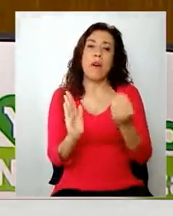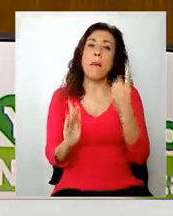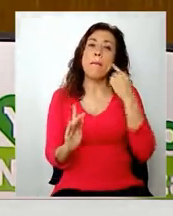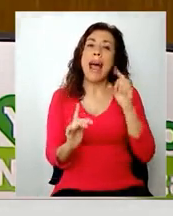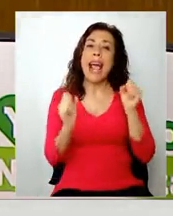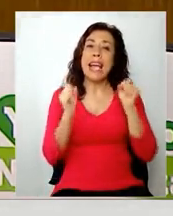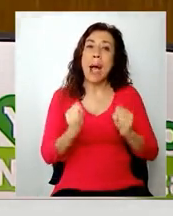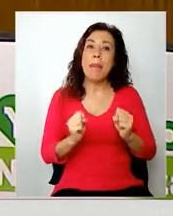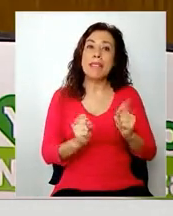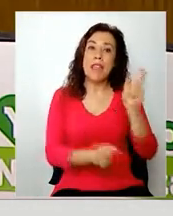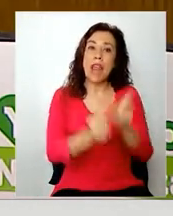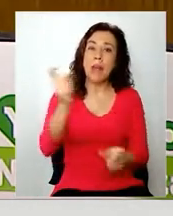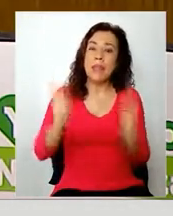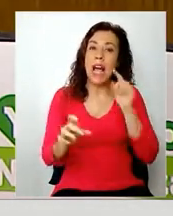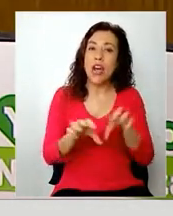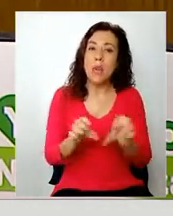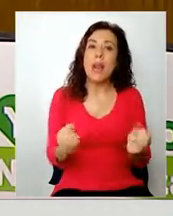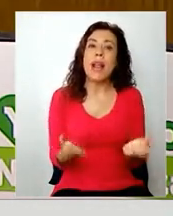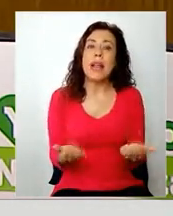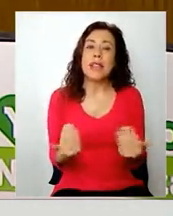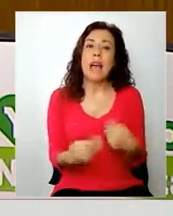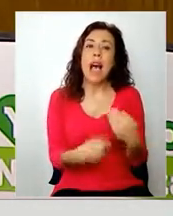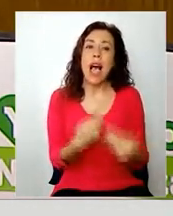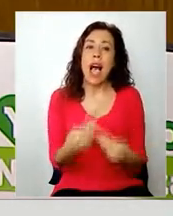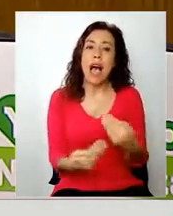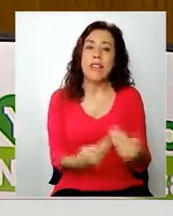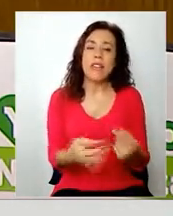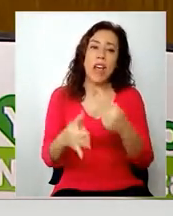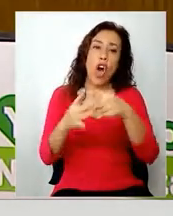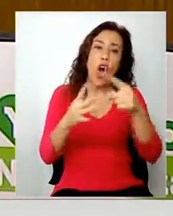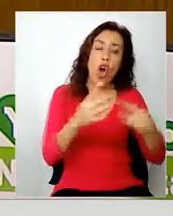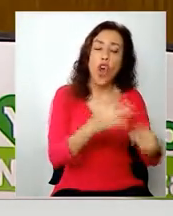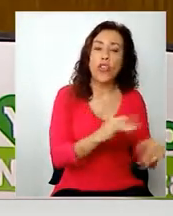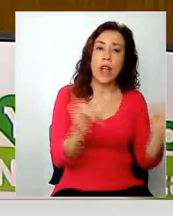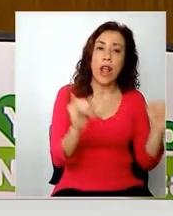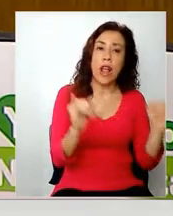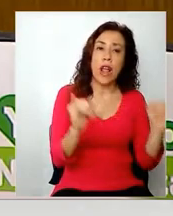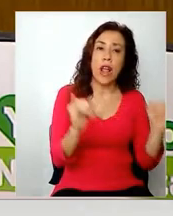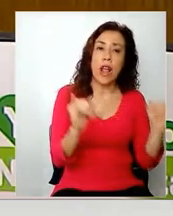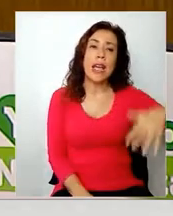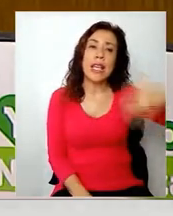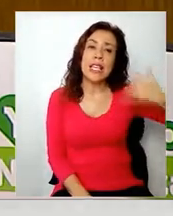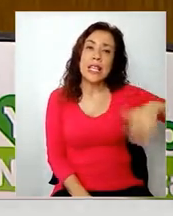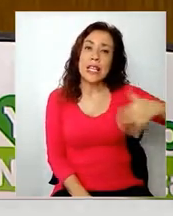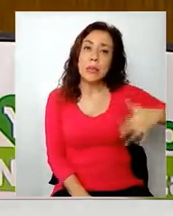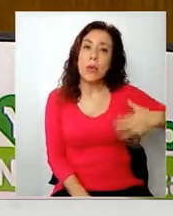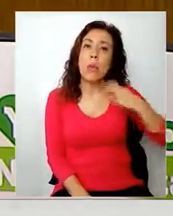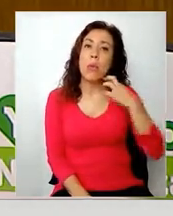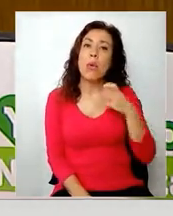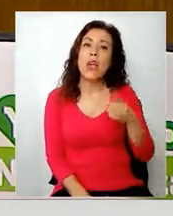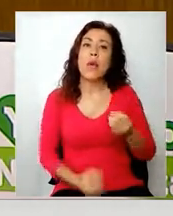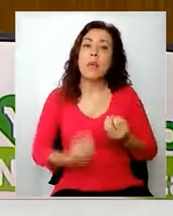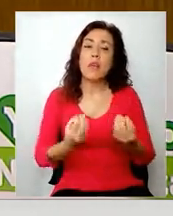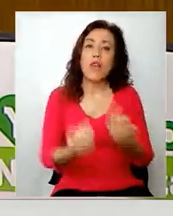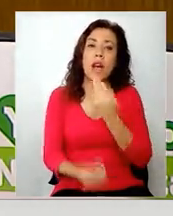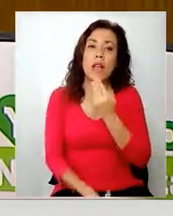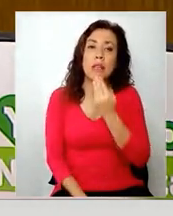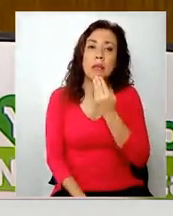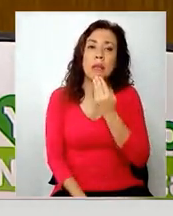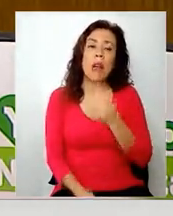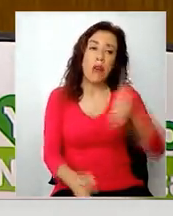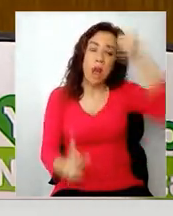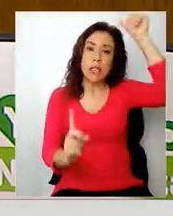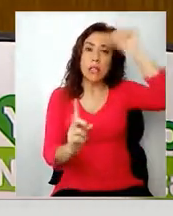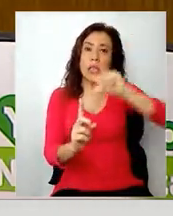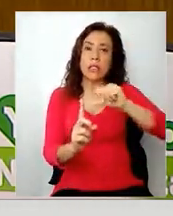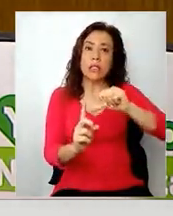entonces necesitamos avanzar en otra dirección es importante porque esto genera incluso una criminalización y la pérdida de